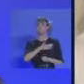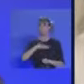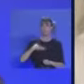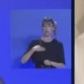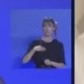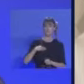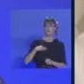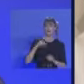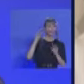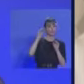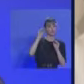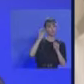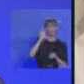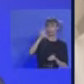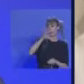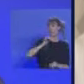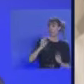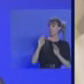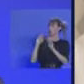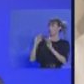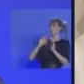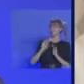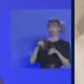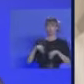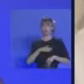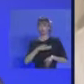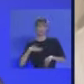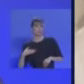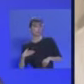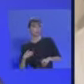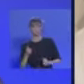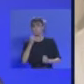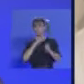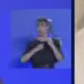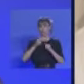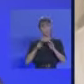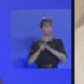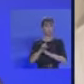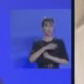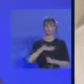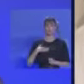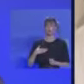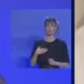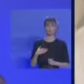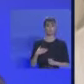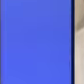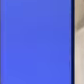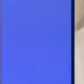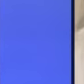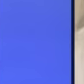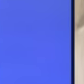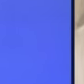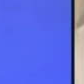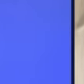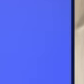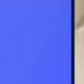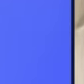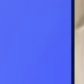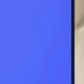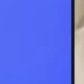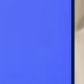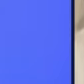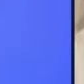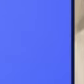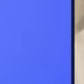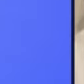financiación para poder tener una buena sanidad o unos colegios. Es que eso es de sentido común. A mí lo que me da vergüenza ajena es escuchar a gente